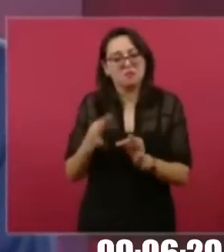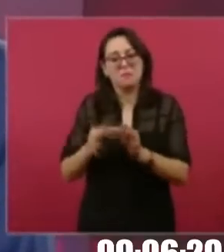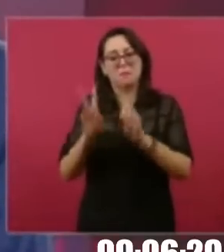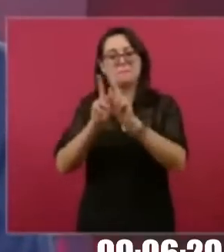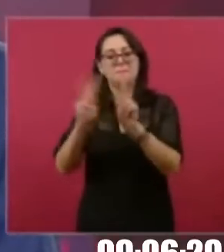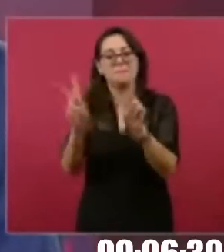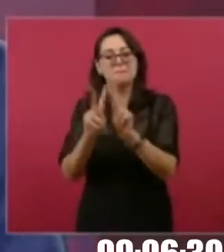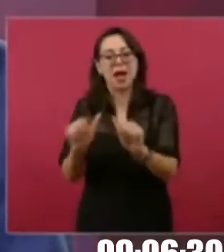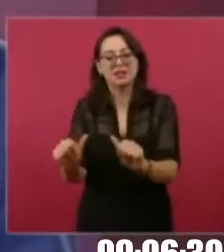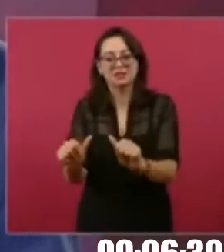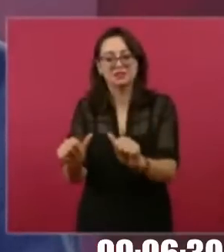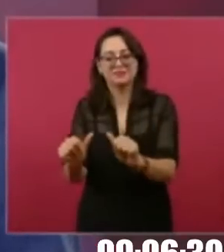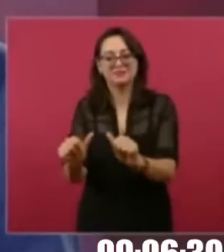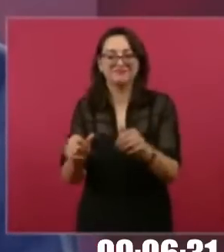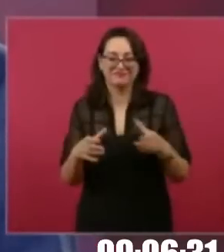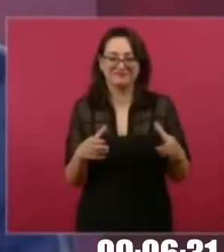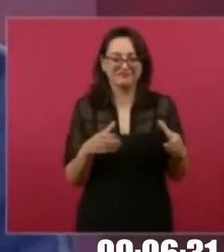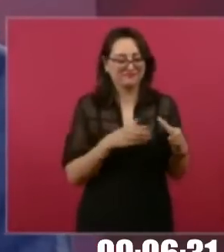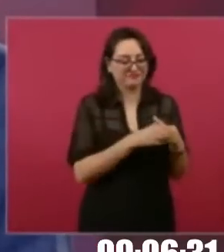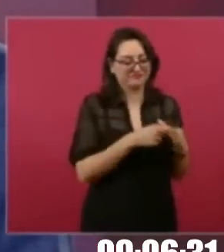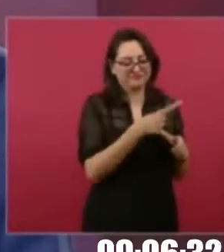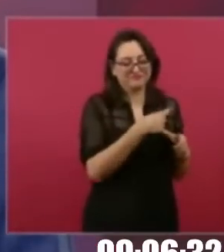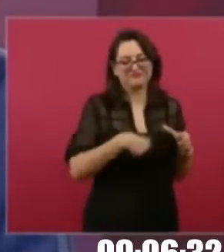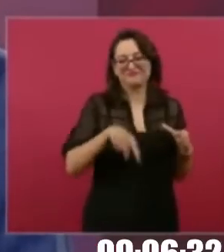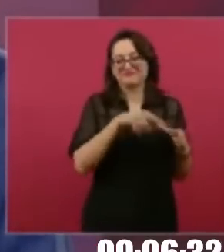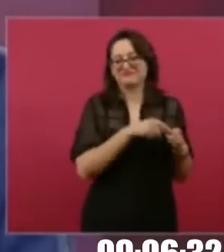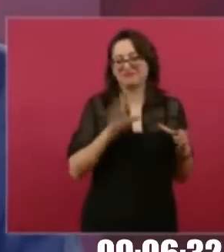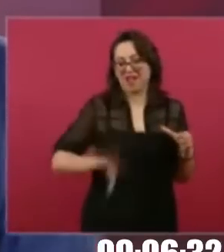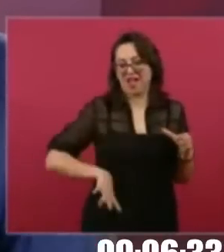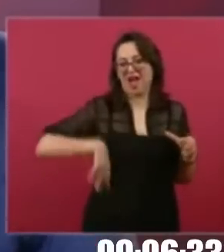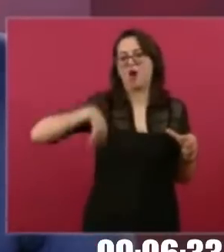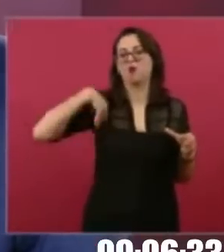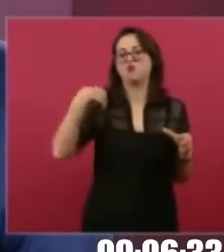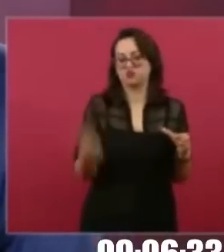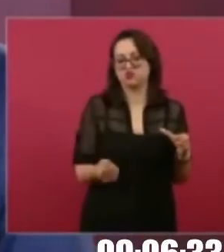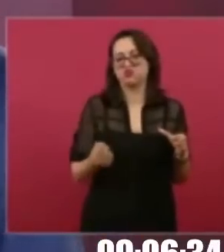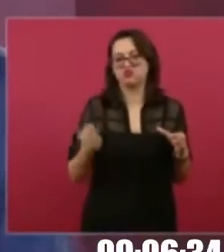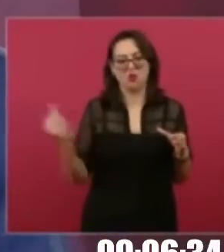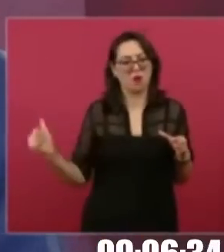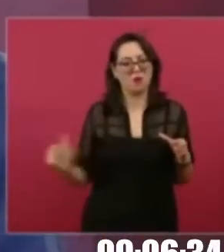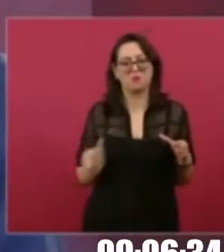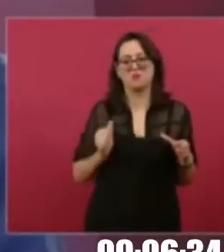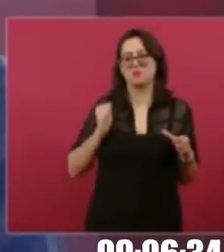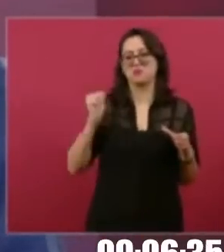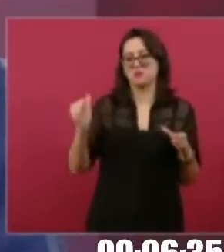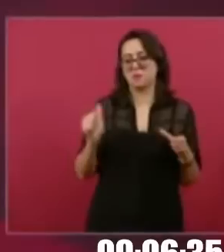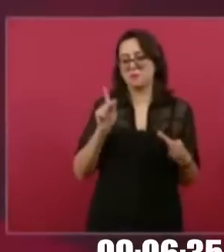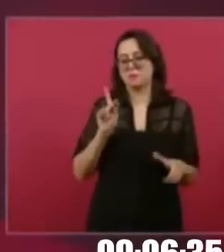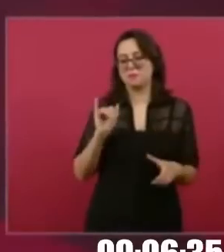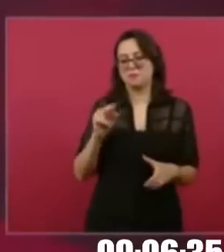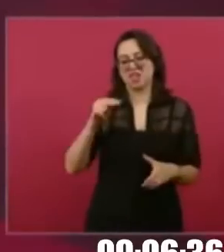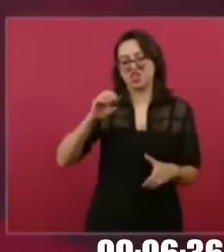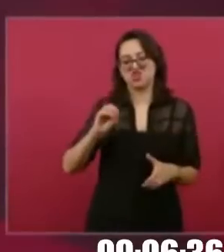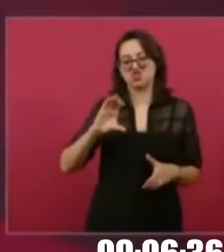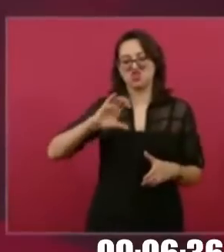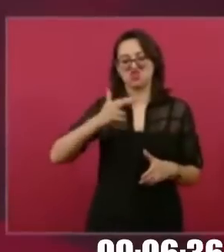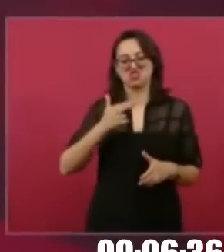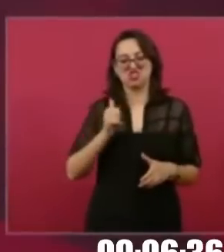Empezando por un general traidor Augusto pinochet